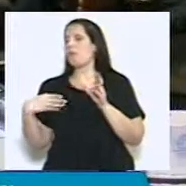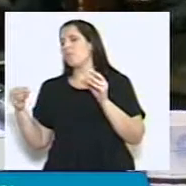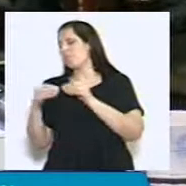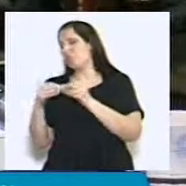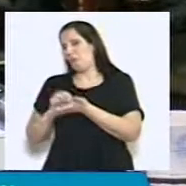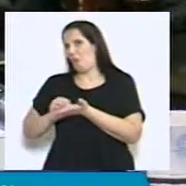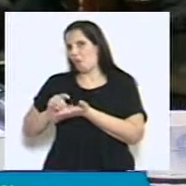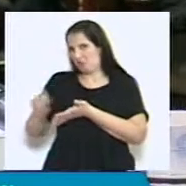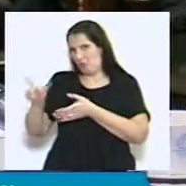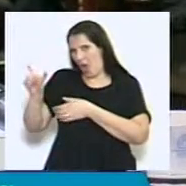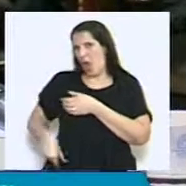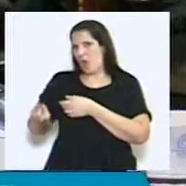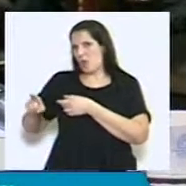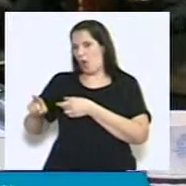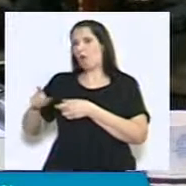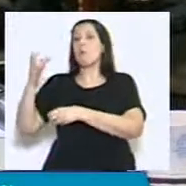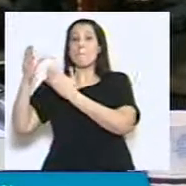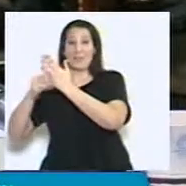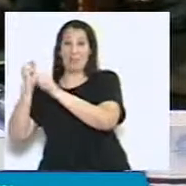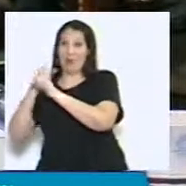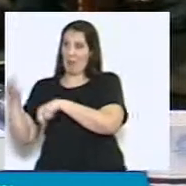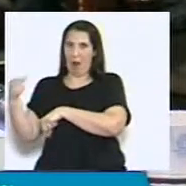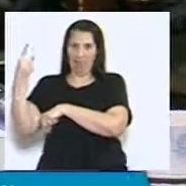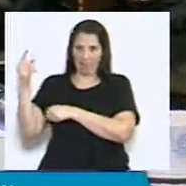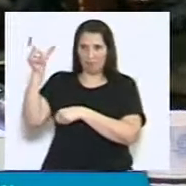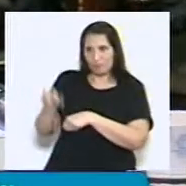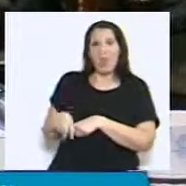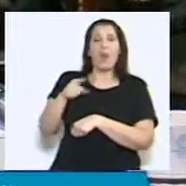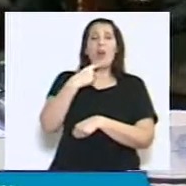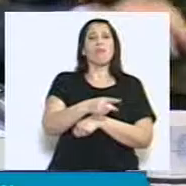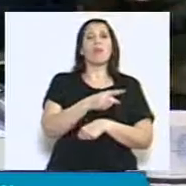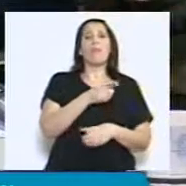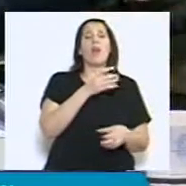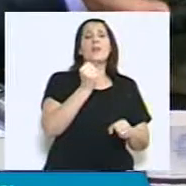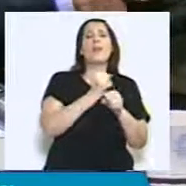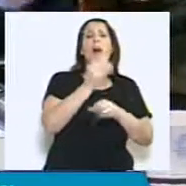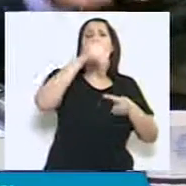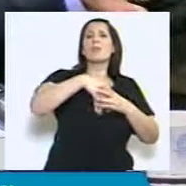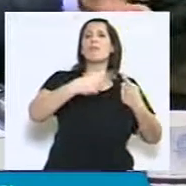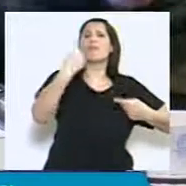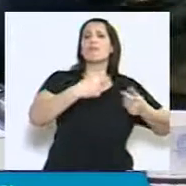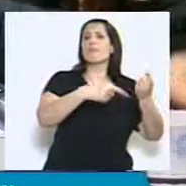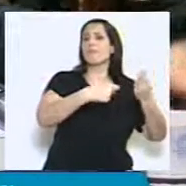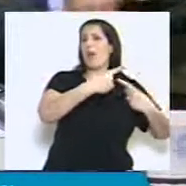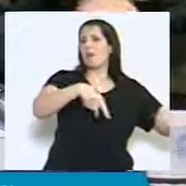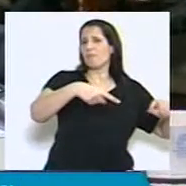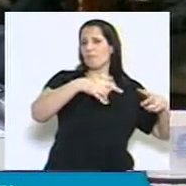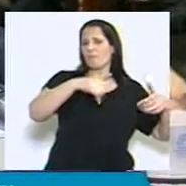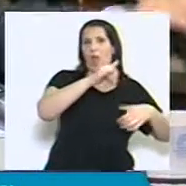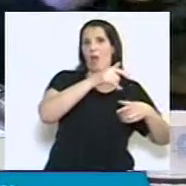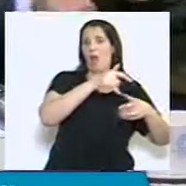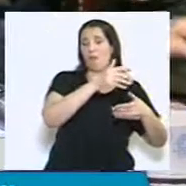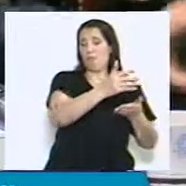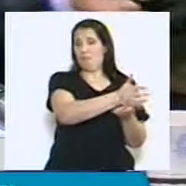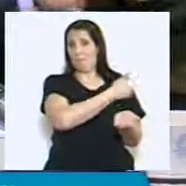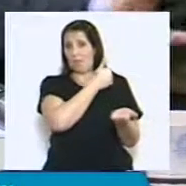nombrado por el Ministerio de Trabajo, le quitó la estabilidad a los trabajadores de la aduana. Simultáneamente hubo otro laudo que le quitó la estabilidad a